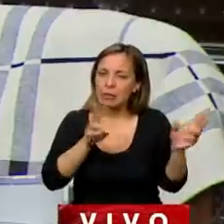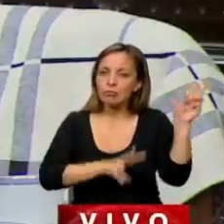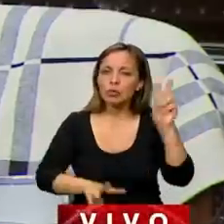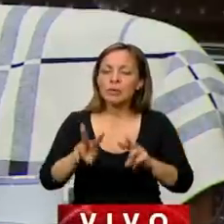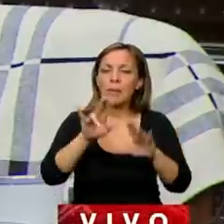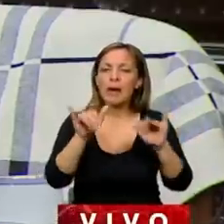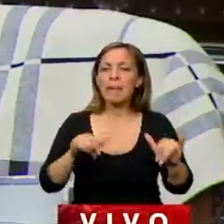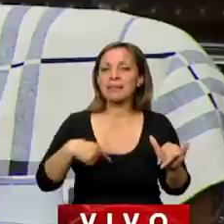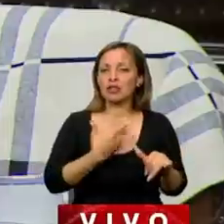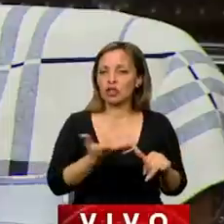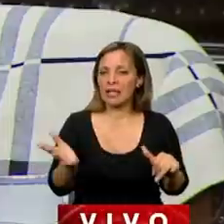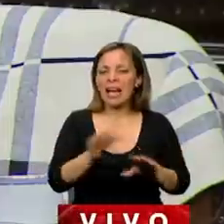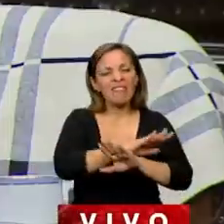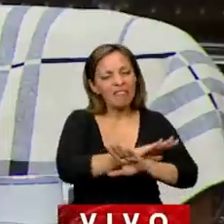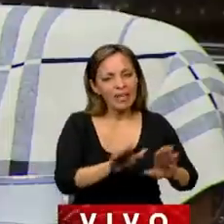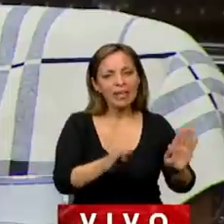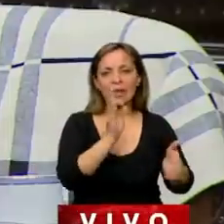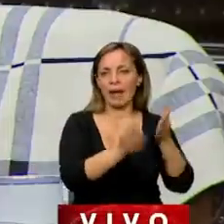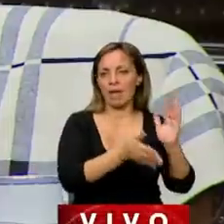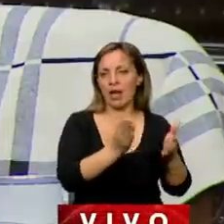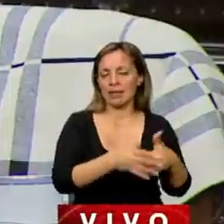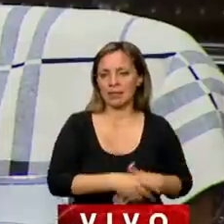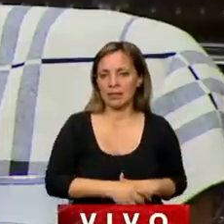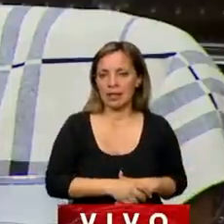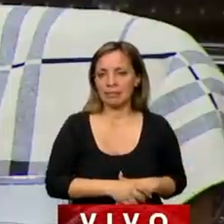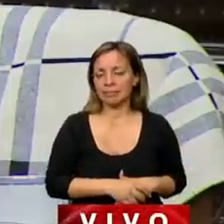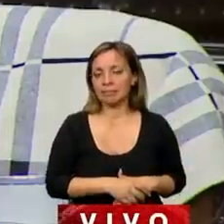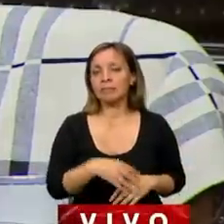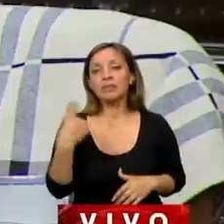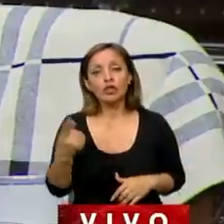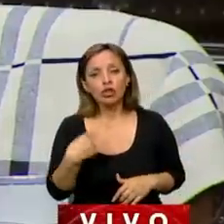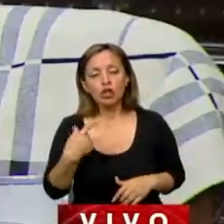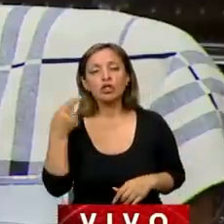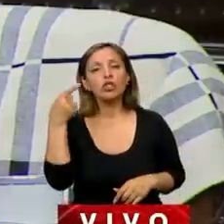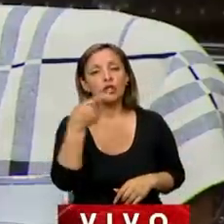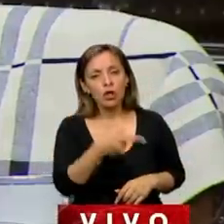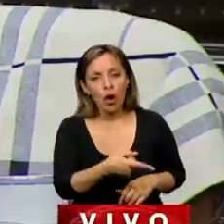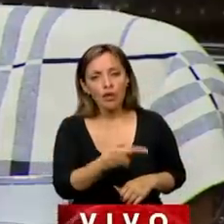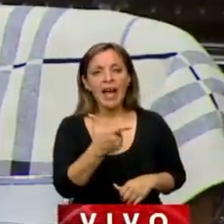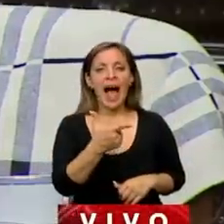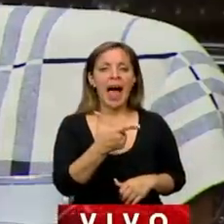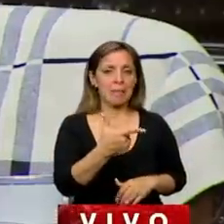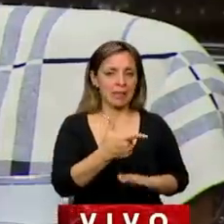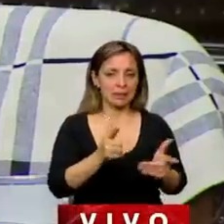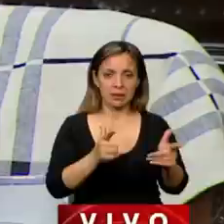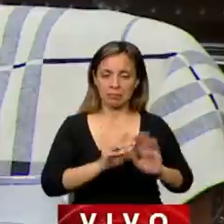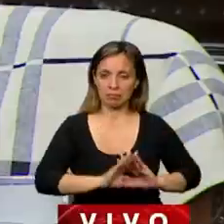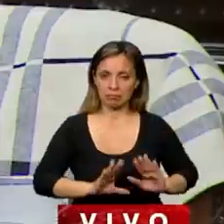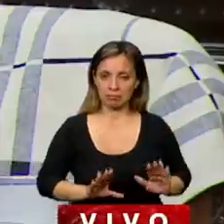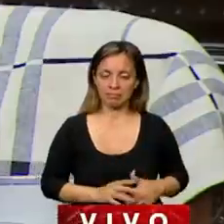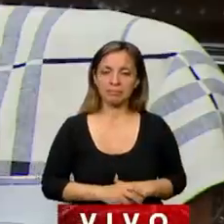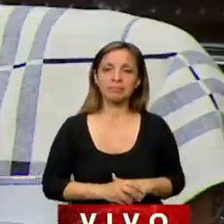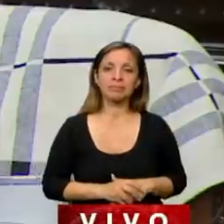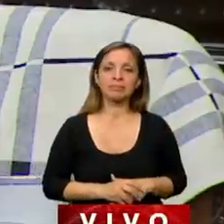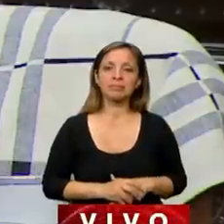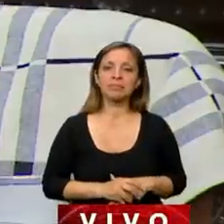la no violencia y esto significa que estamos en contra del uso de armas.